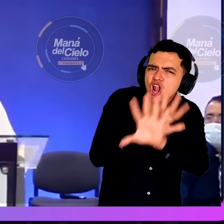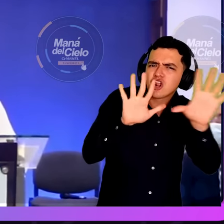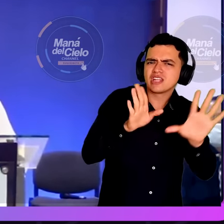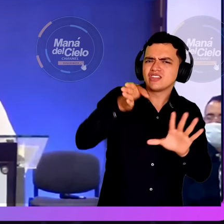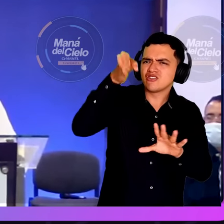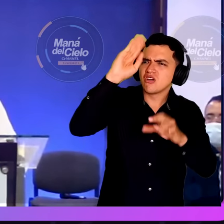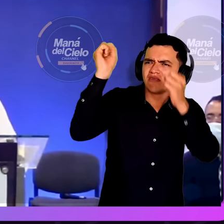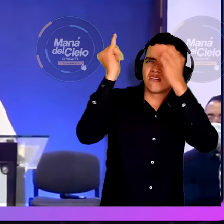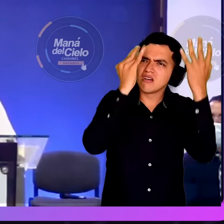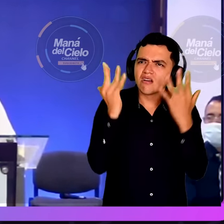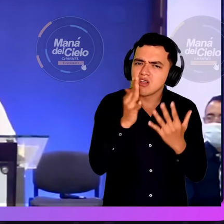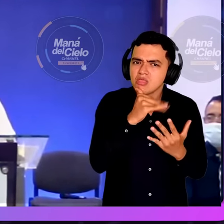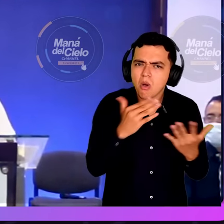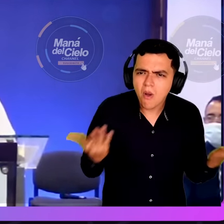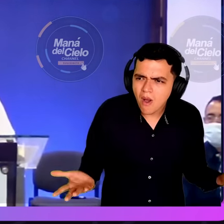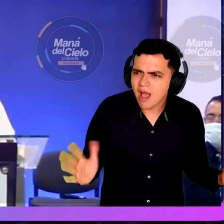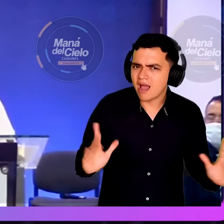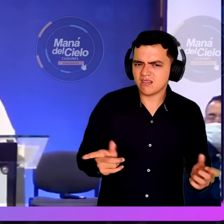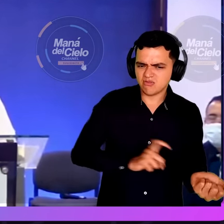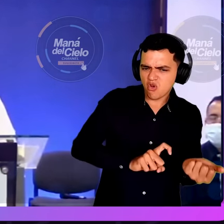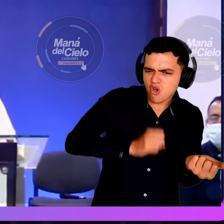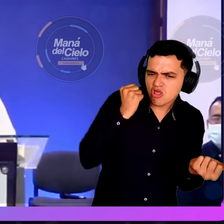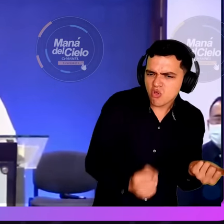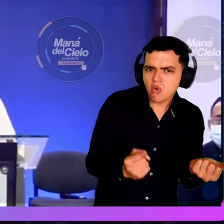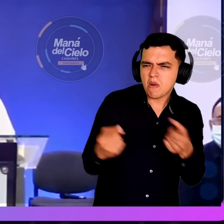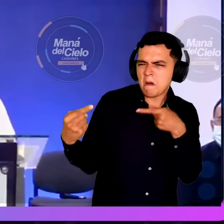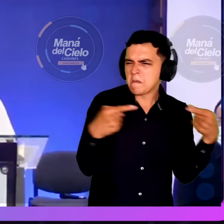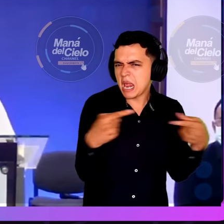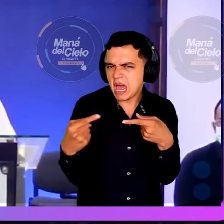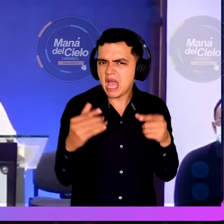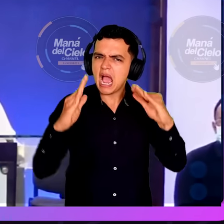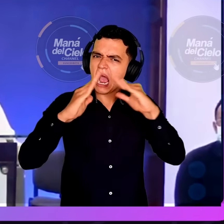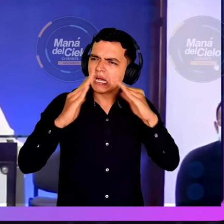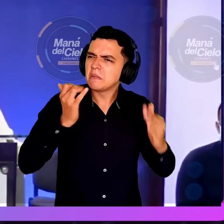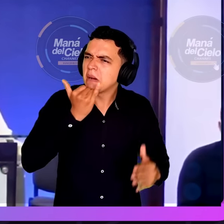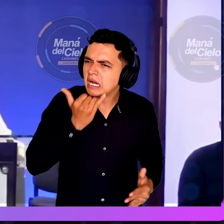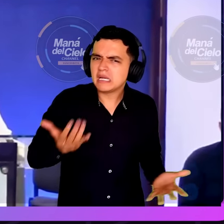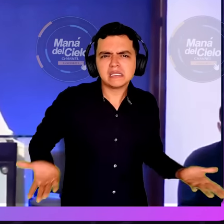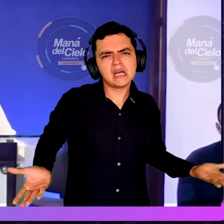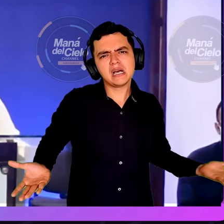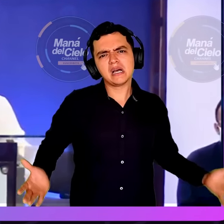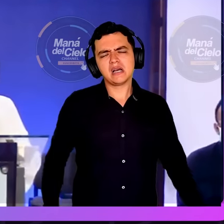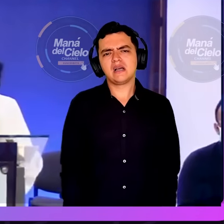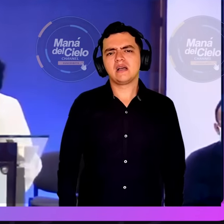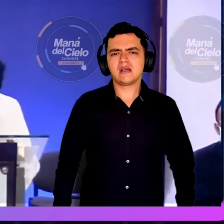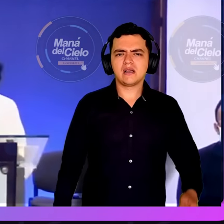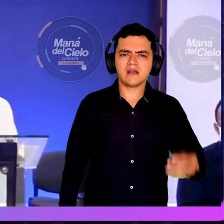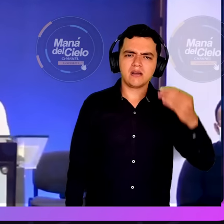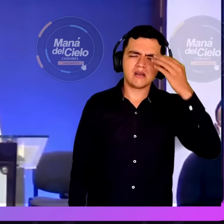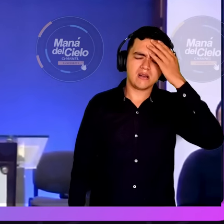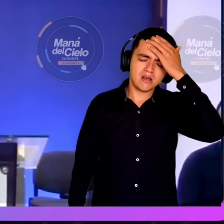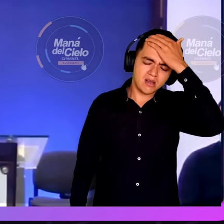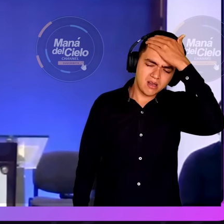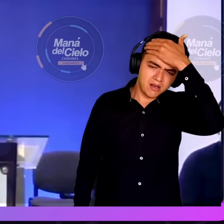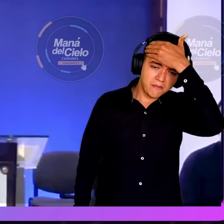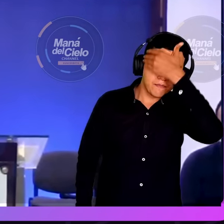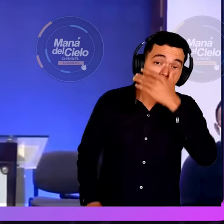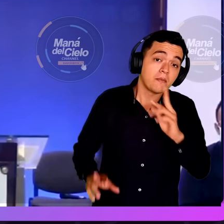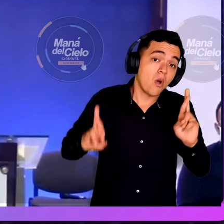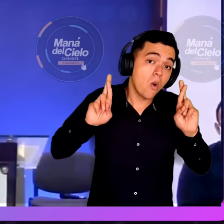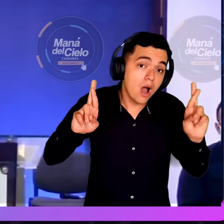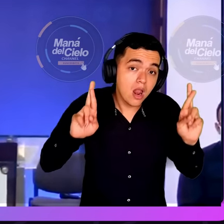pasando. Entonces por eso en ese hogar hay sequedad, no hay gloria de Dios, no hay una palabra de